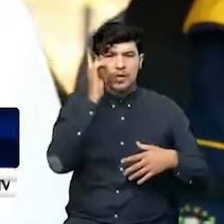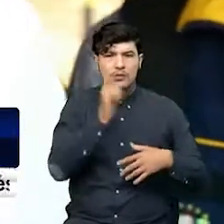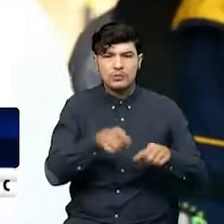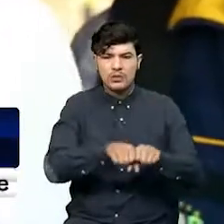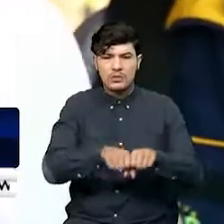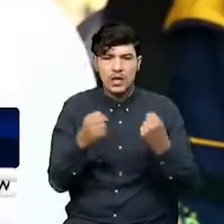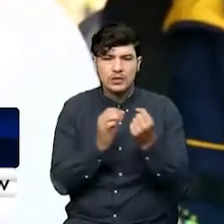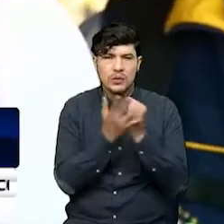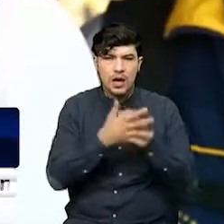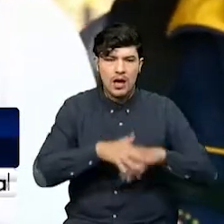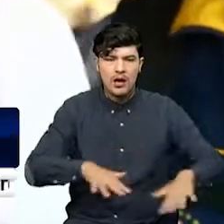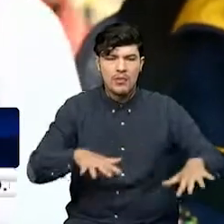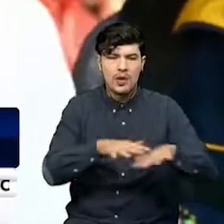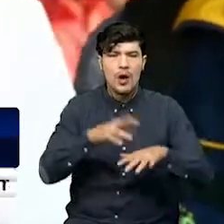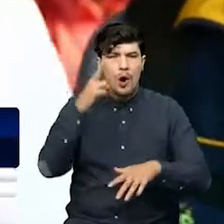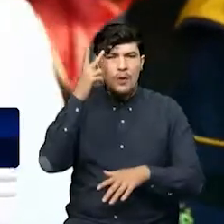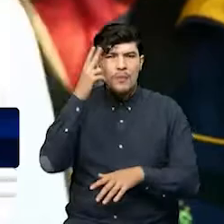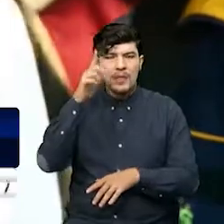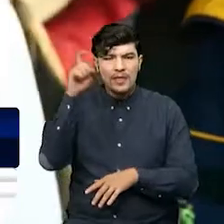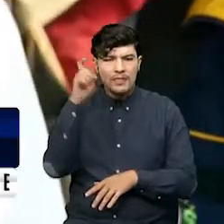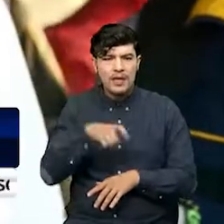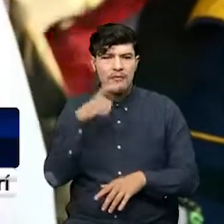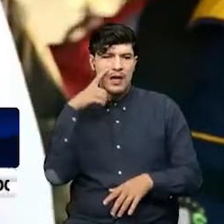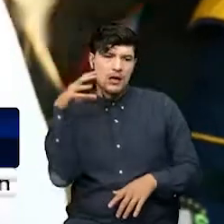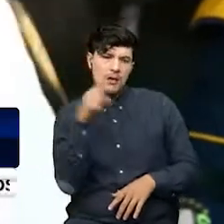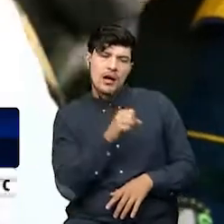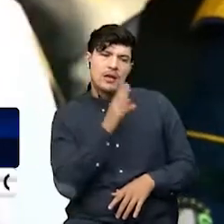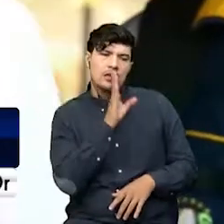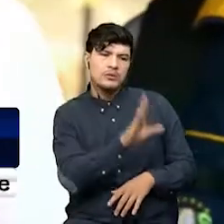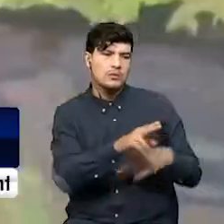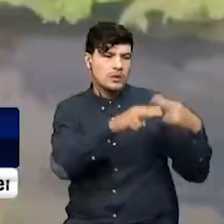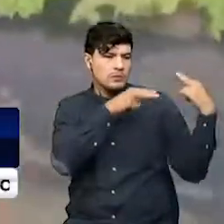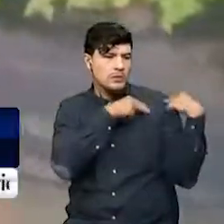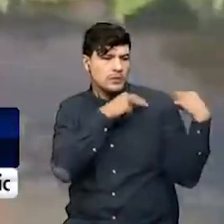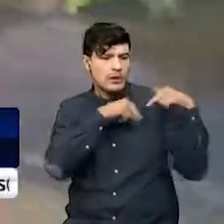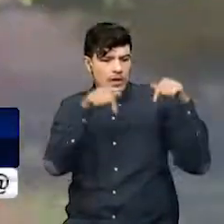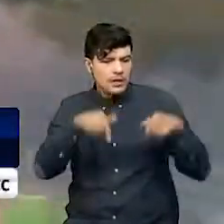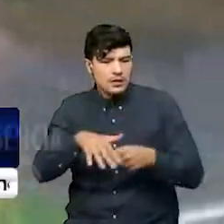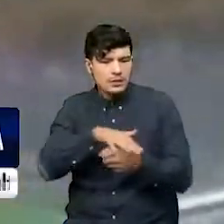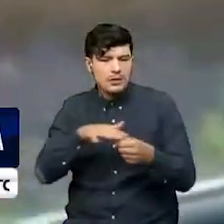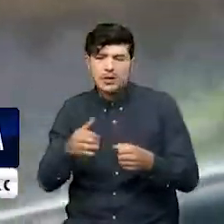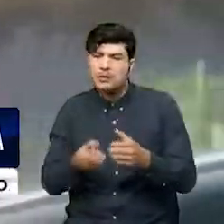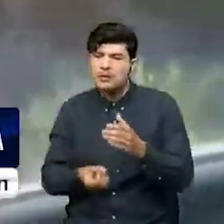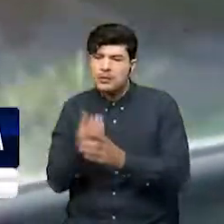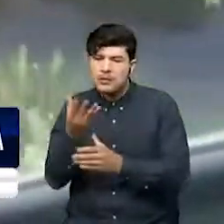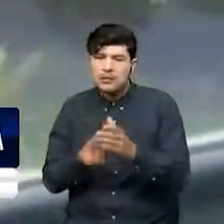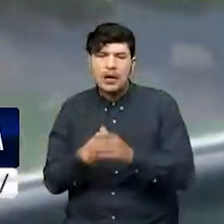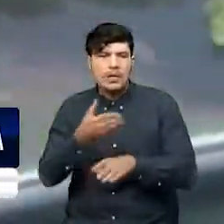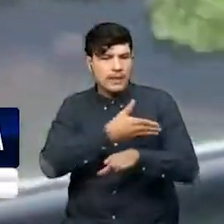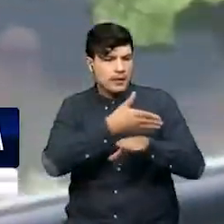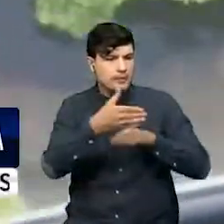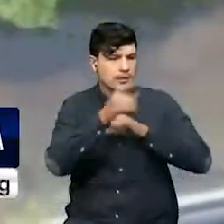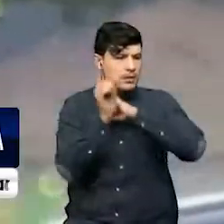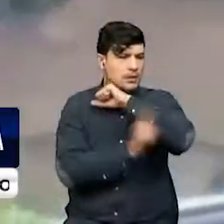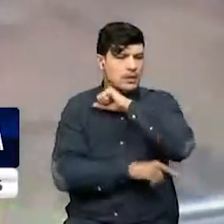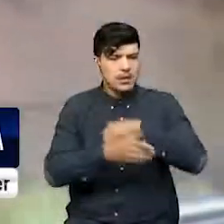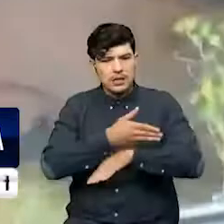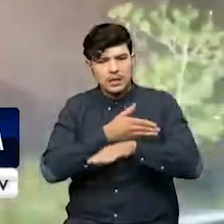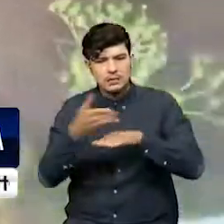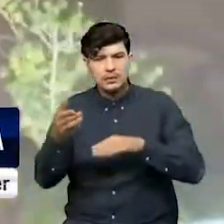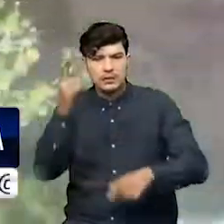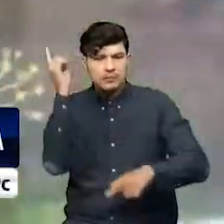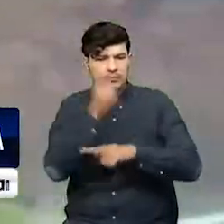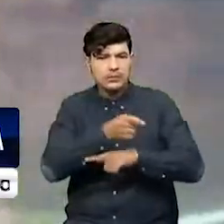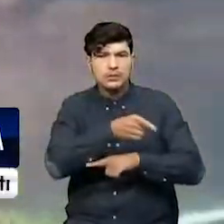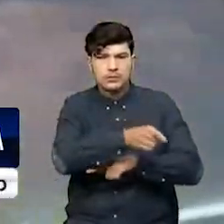y obviamente deben darse los responsables de lo que ocurrió y como lo dije luego vendrán las sanciones y luego vendrán las imposiciones